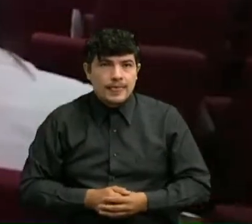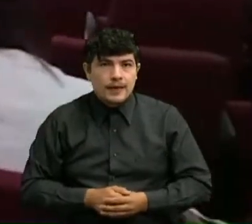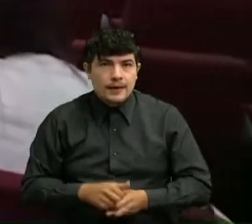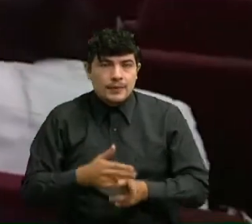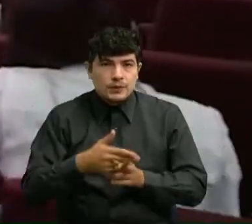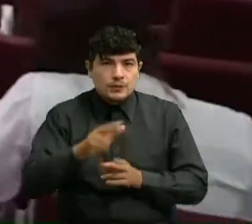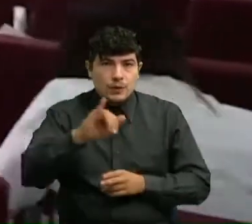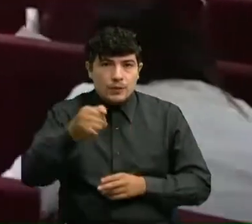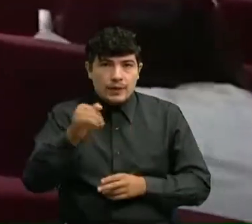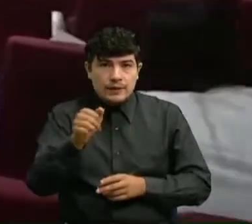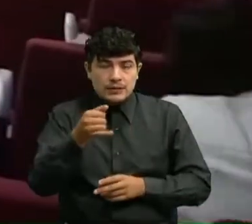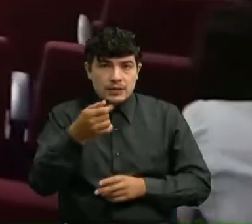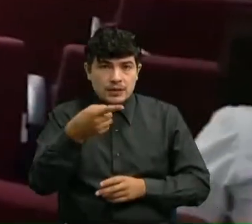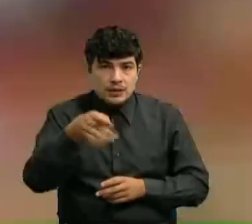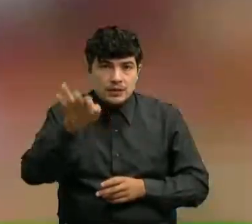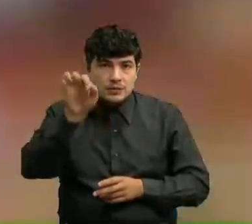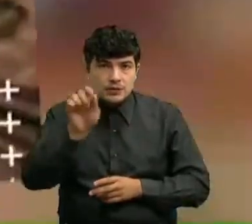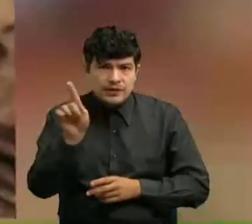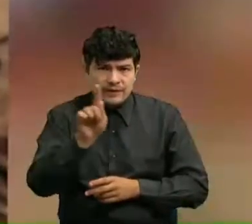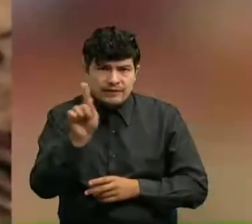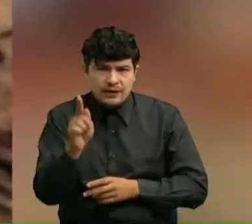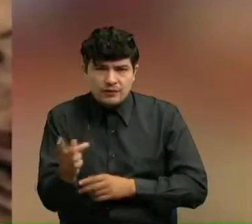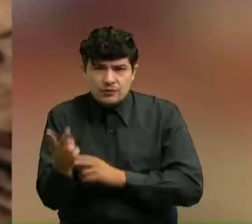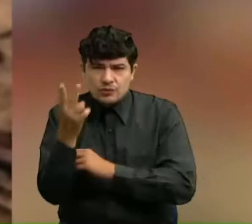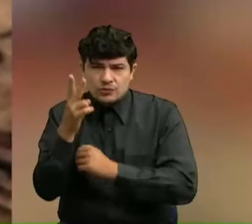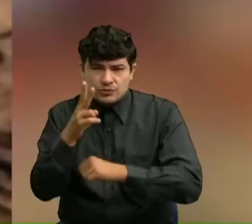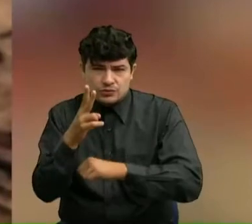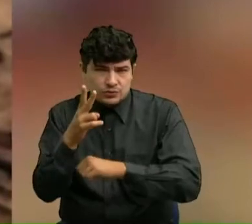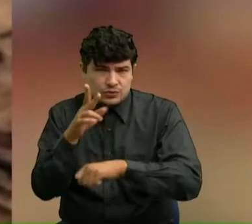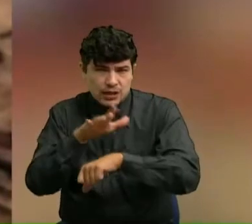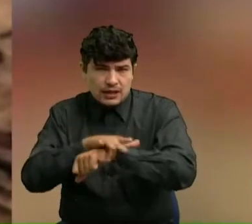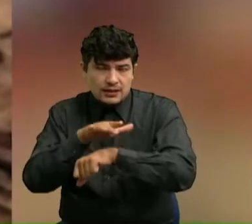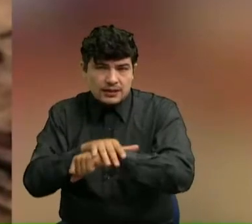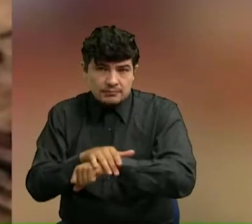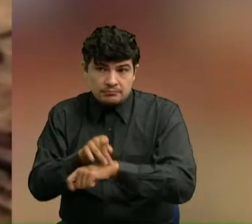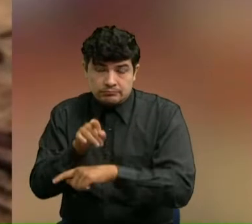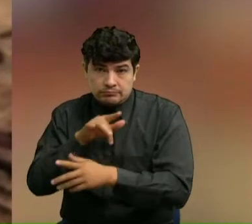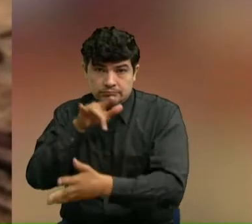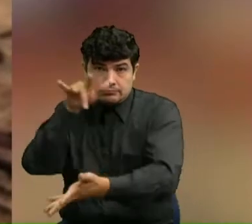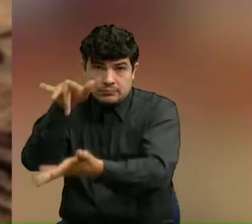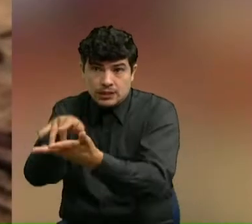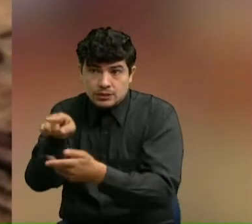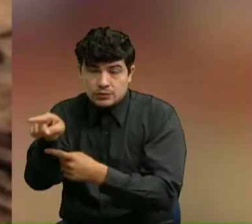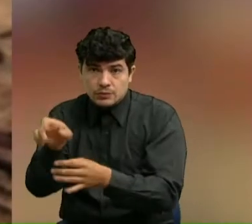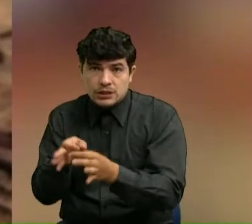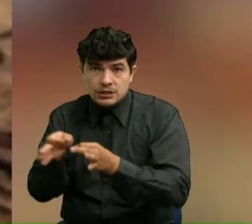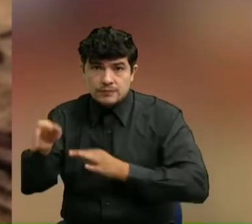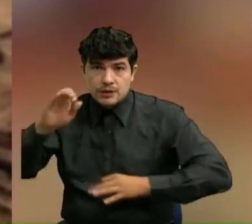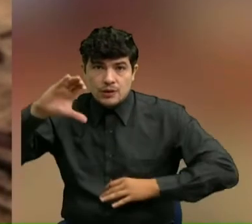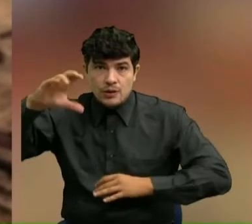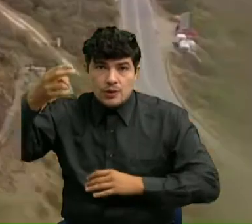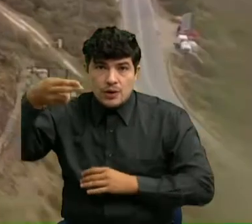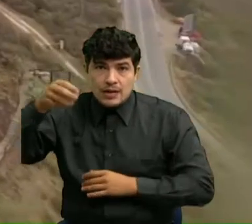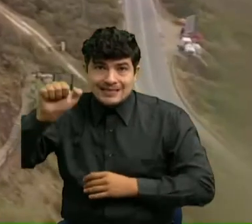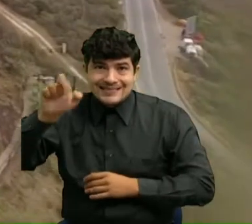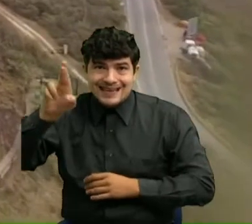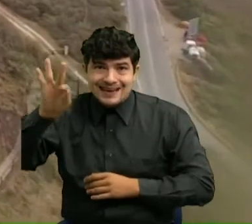2 p.m. llegarán a la provincia de Soto Norte en Charta. La Secretaría de Cultura y Turismo de Santander sigue